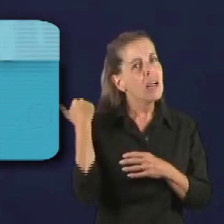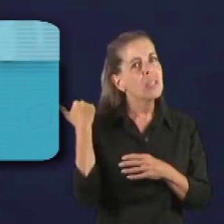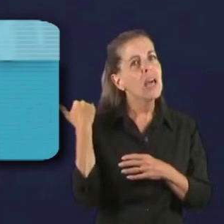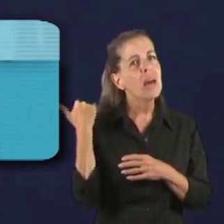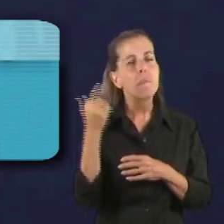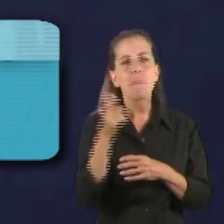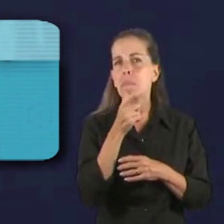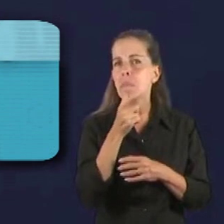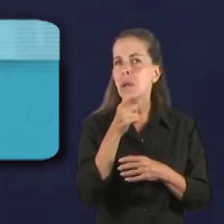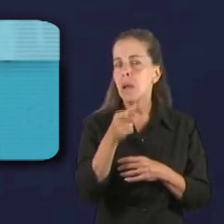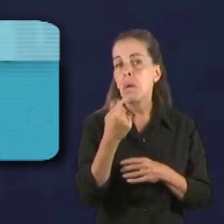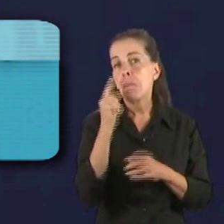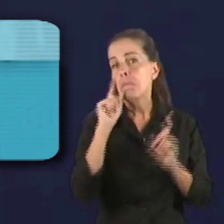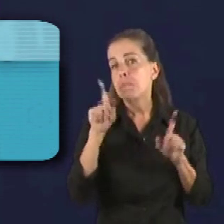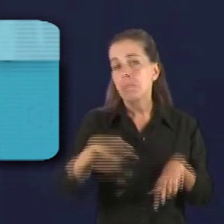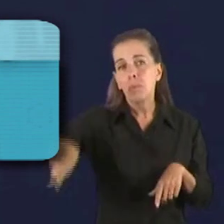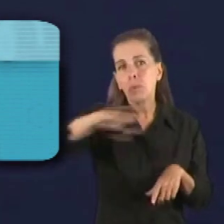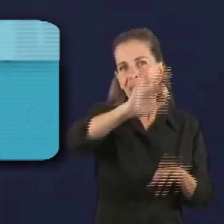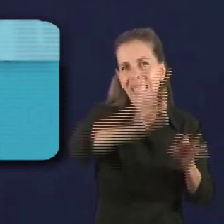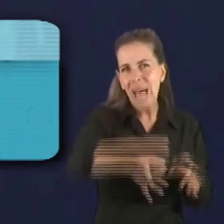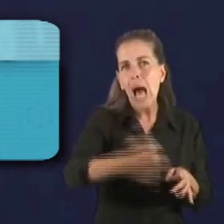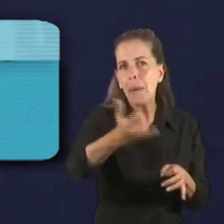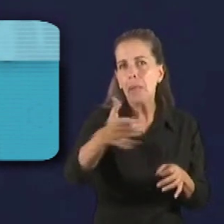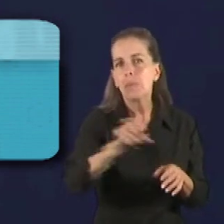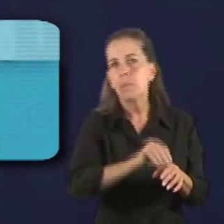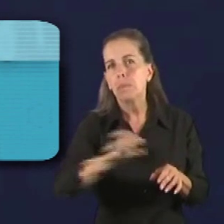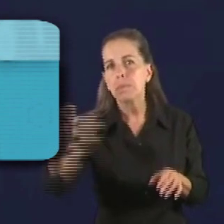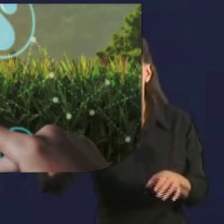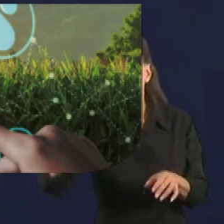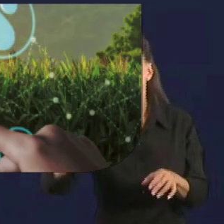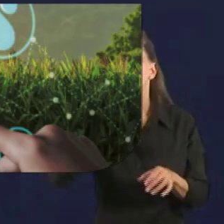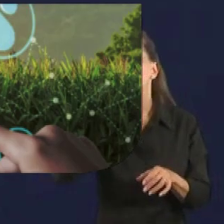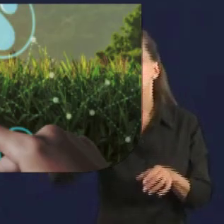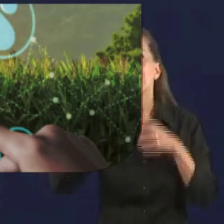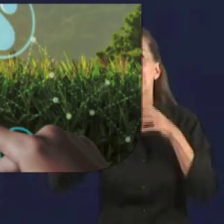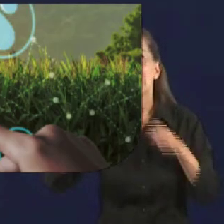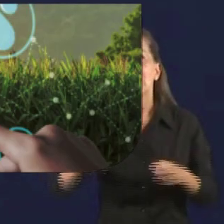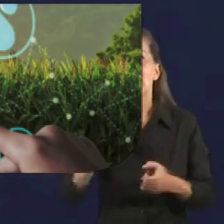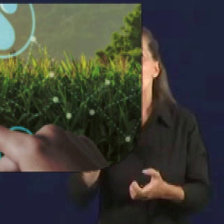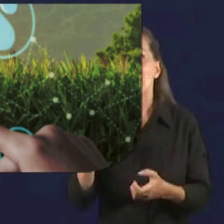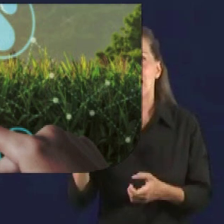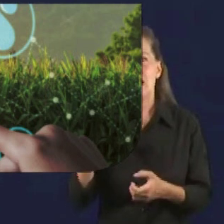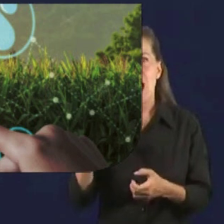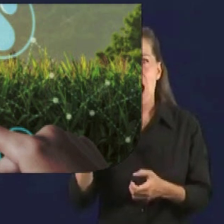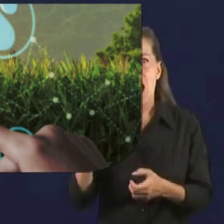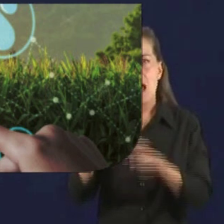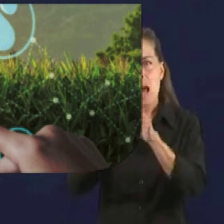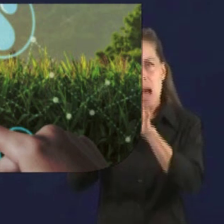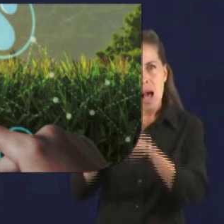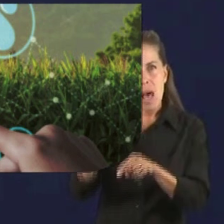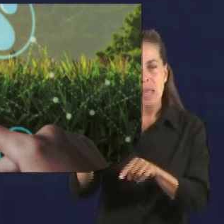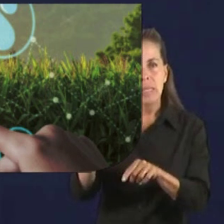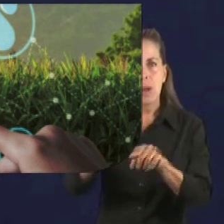sé si lo vieron, pero hubo algún posteo de la Secretaría de Energía. Y los números, la verdad es que